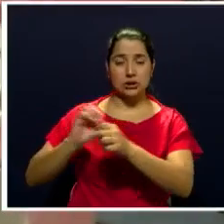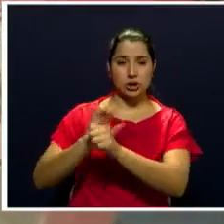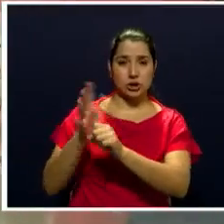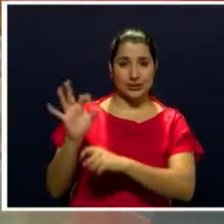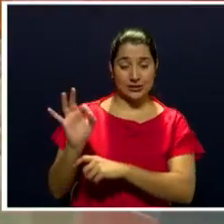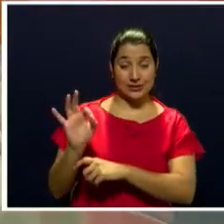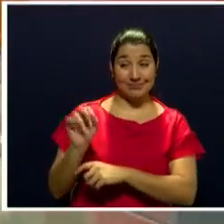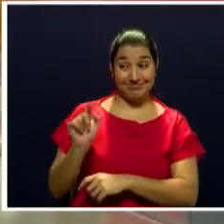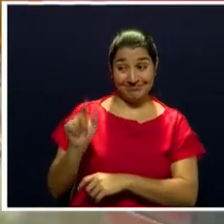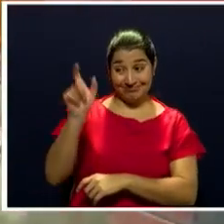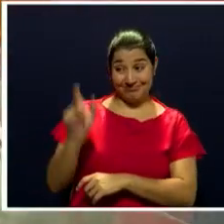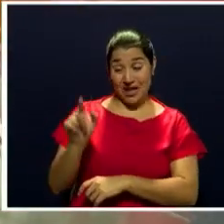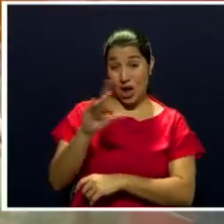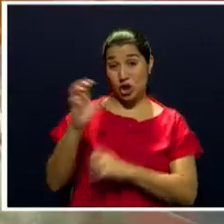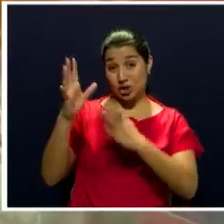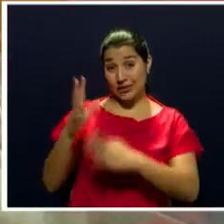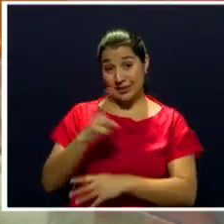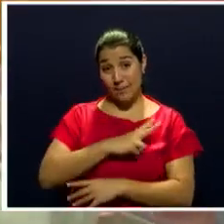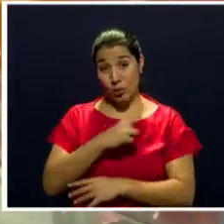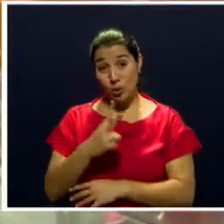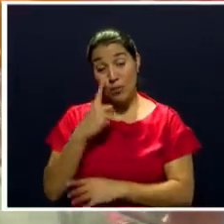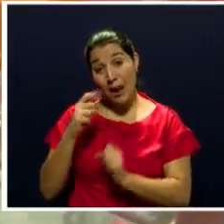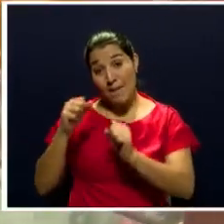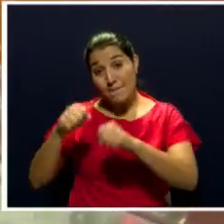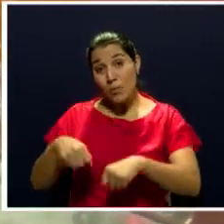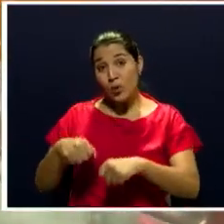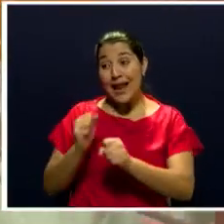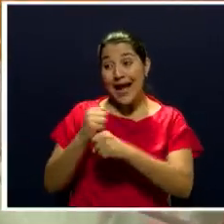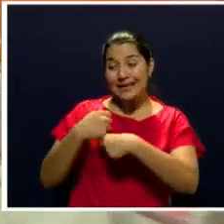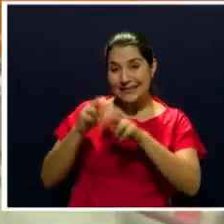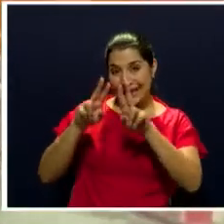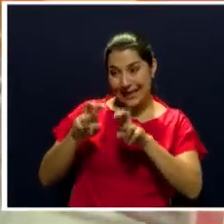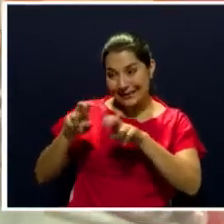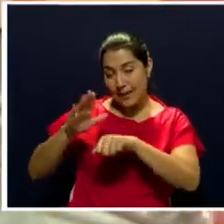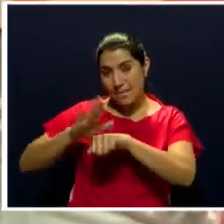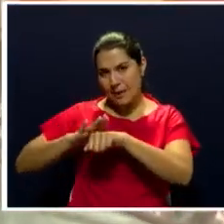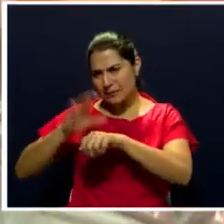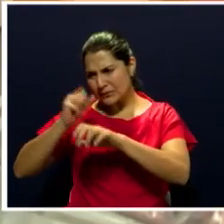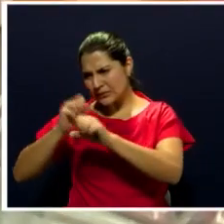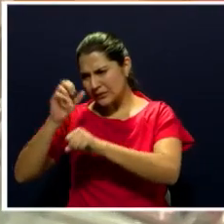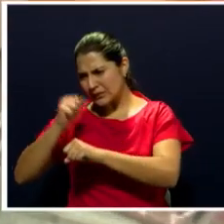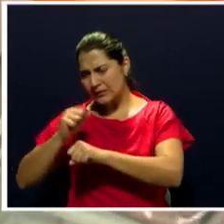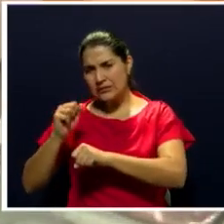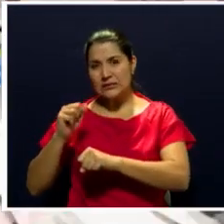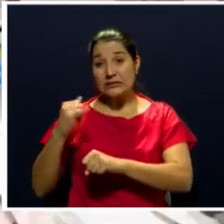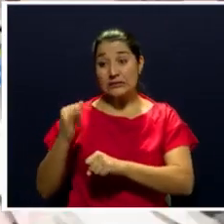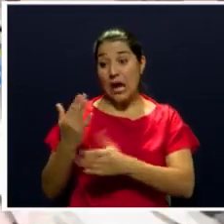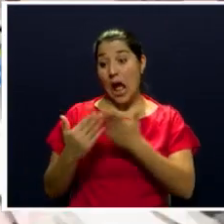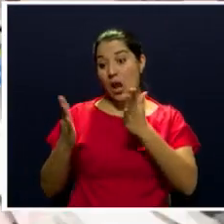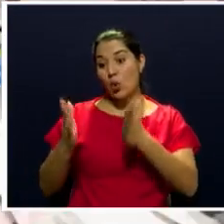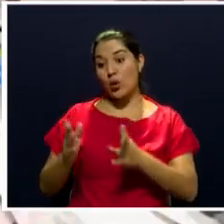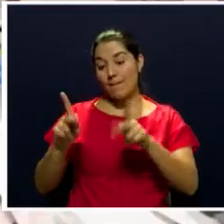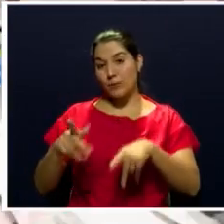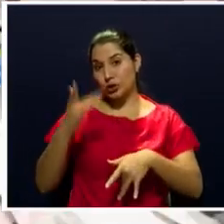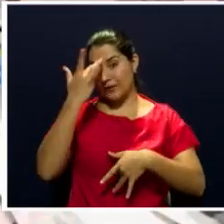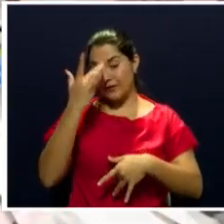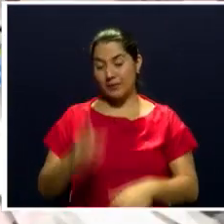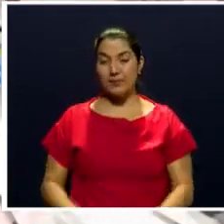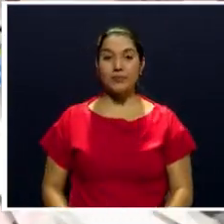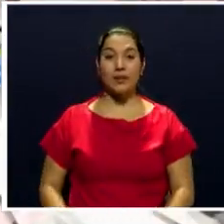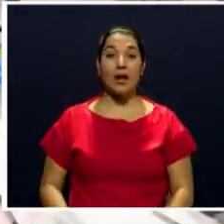El costarricense es voluntario para ejercer una serie de pruebas que detecta la presencia del virus en las personas. Existen varias pruebas